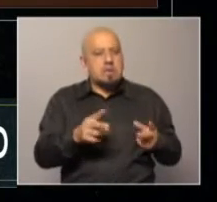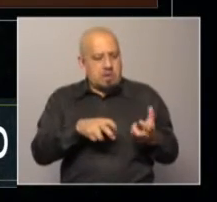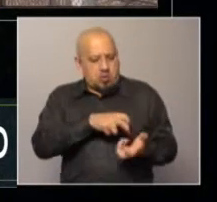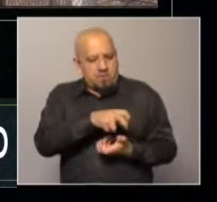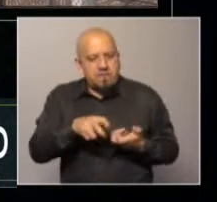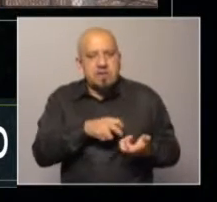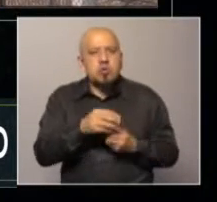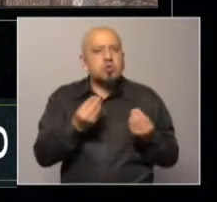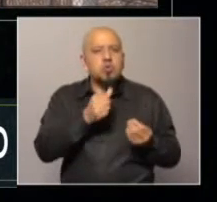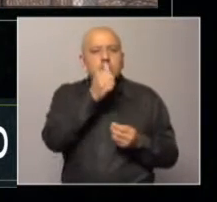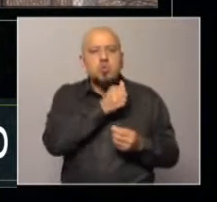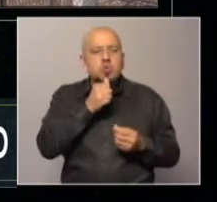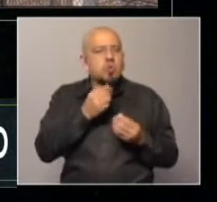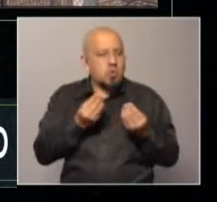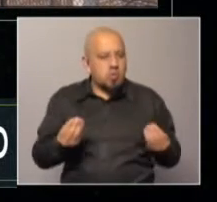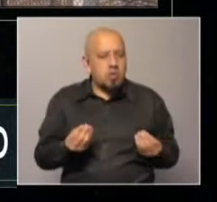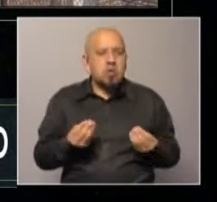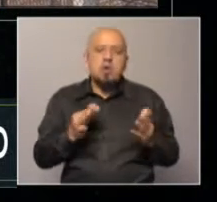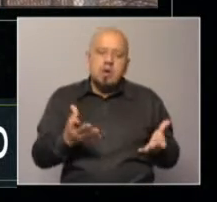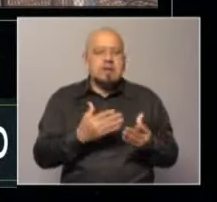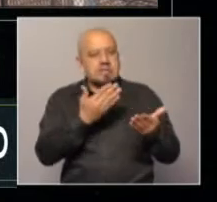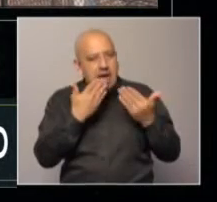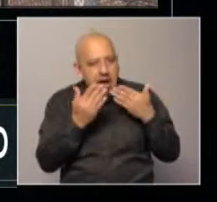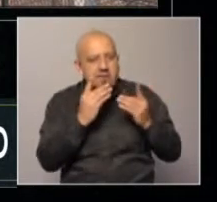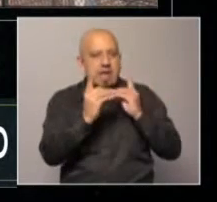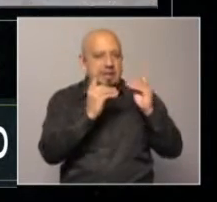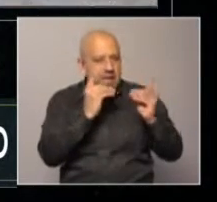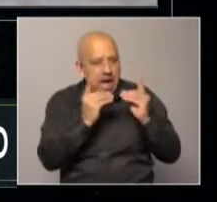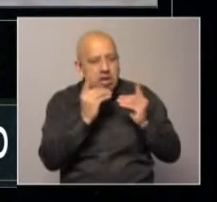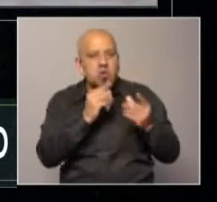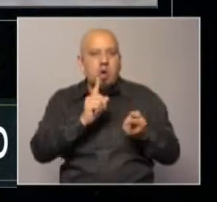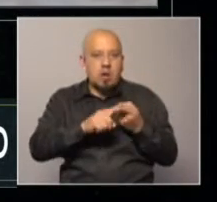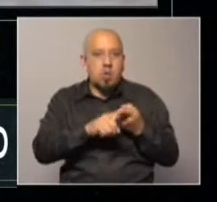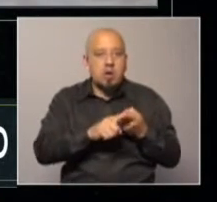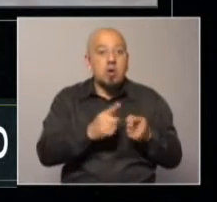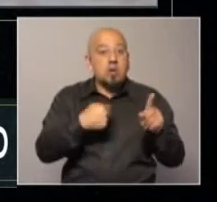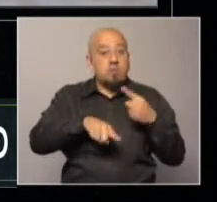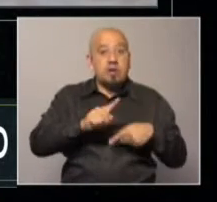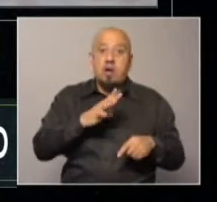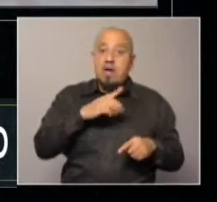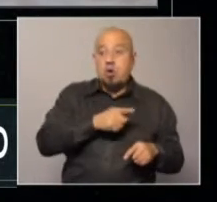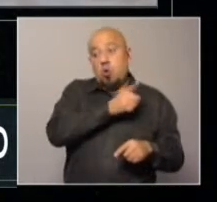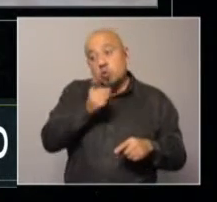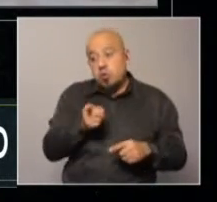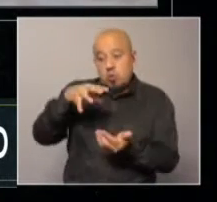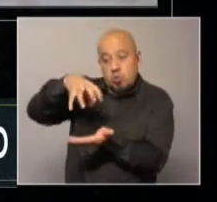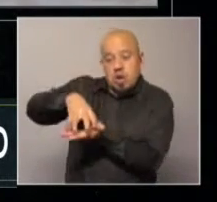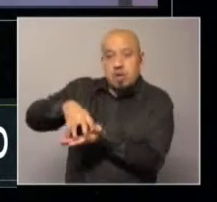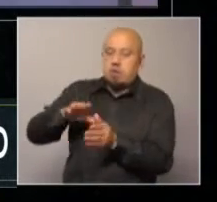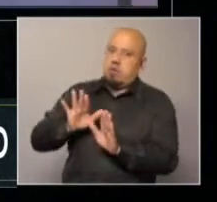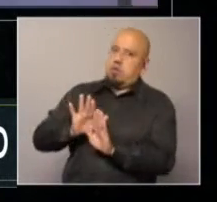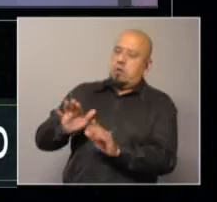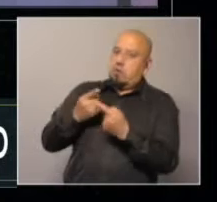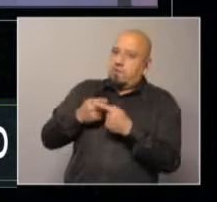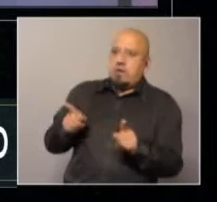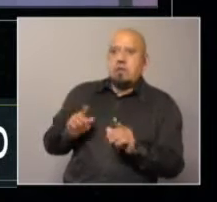se resuelven de manera, mediante el diálogo, digamos, de manera conciliadora, mientras que hay centros de máxima seguridad con una lógica mucho